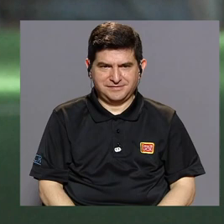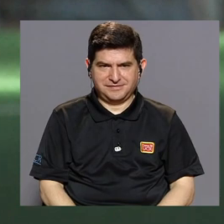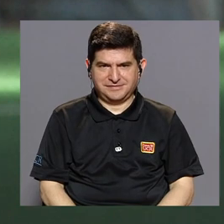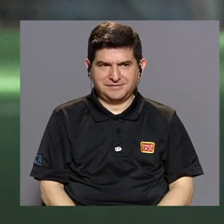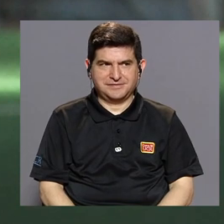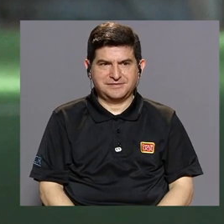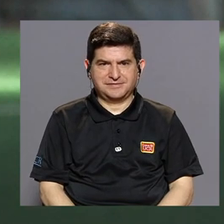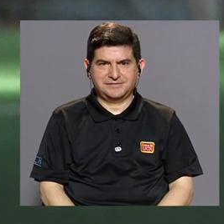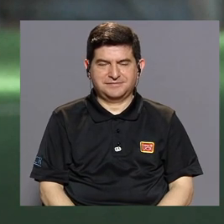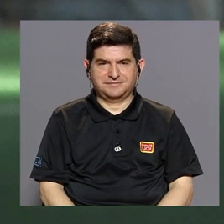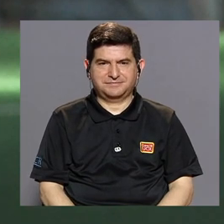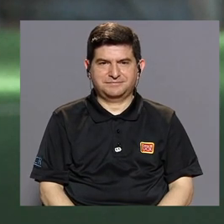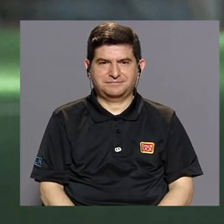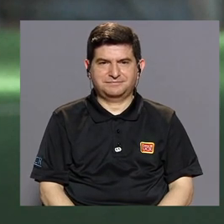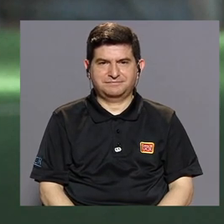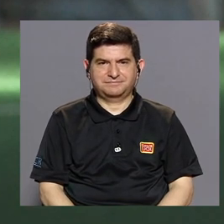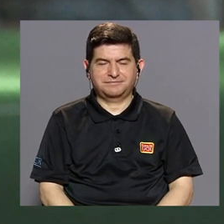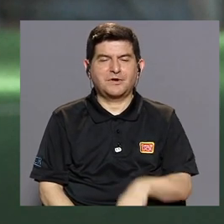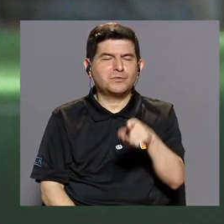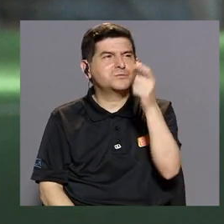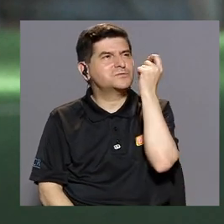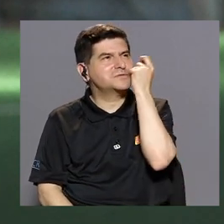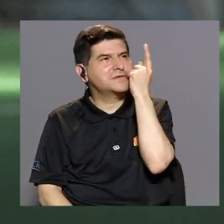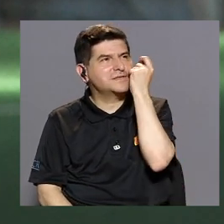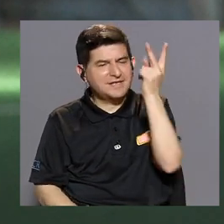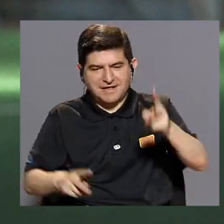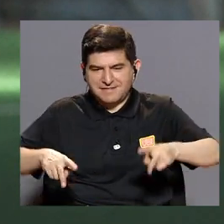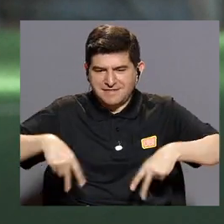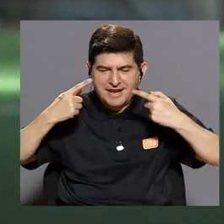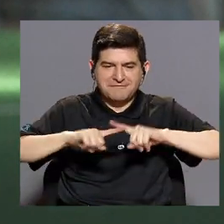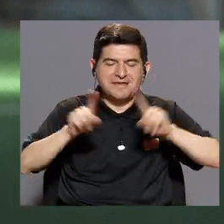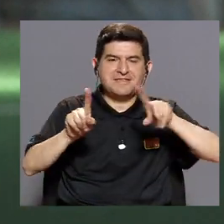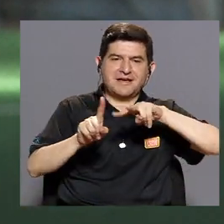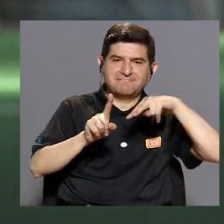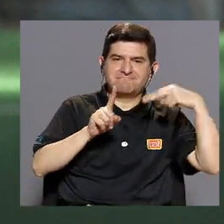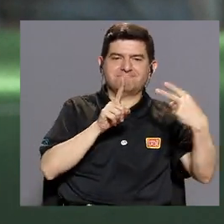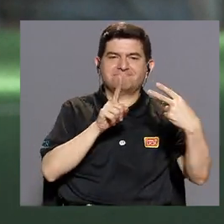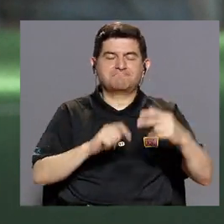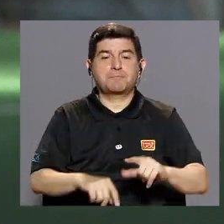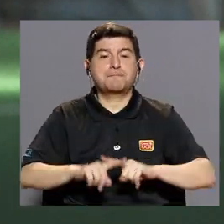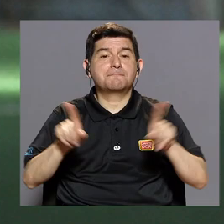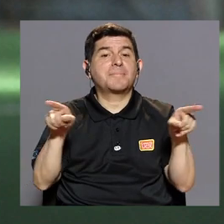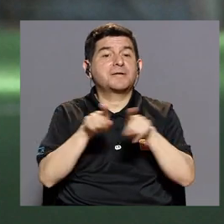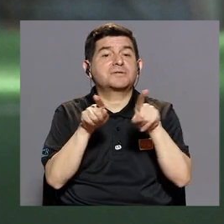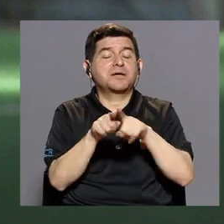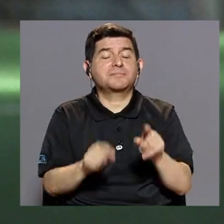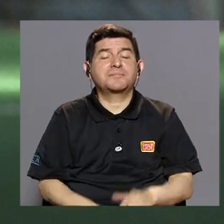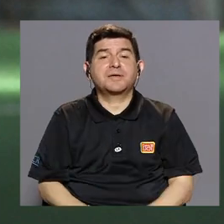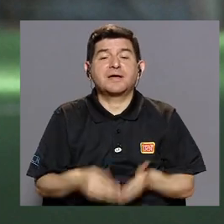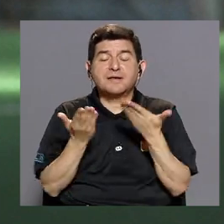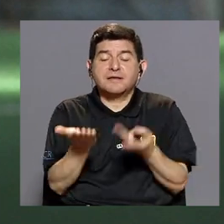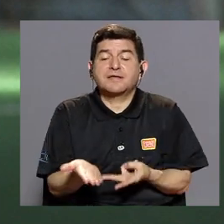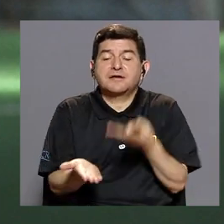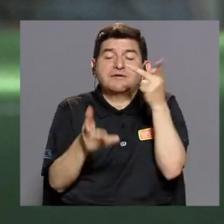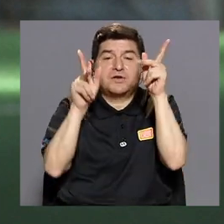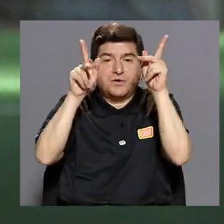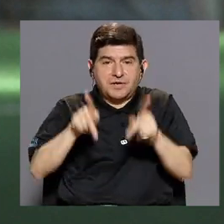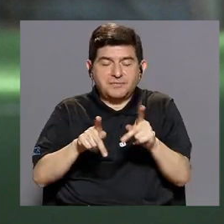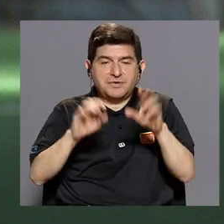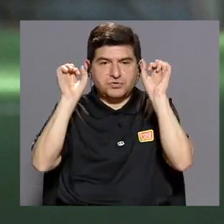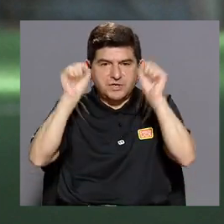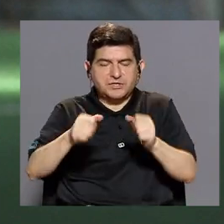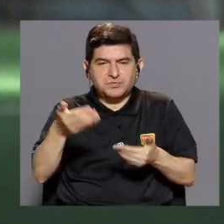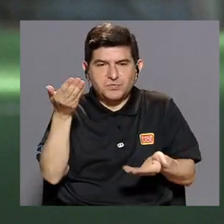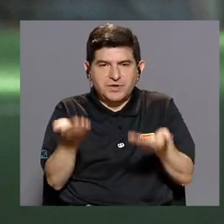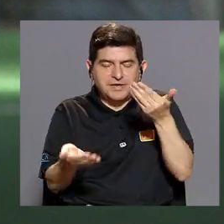en las que entendés la vida de una manera distinta, uh-huh. Pero también valorás a las personas que